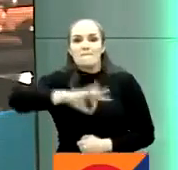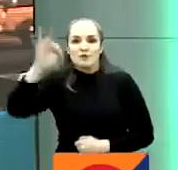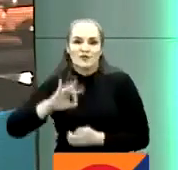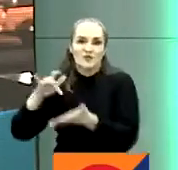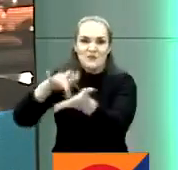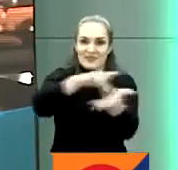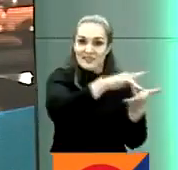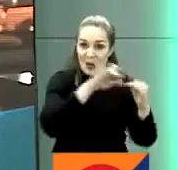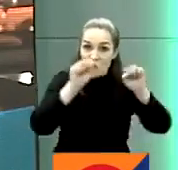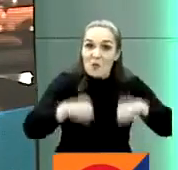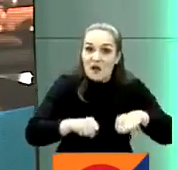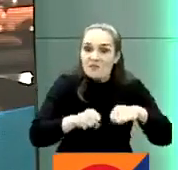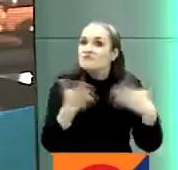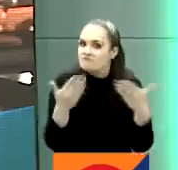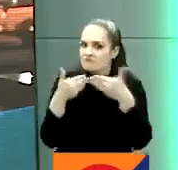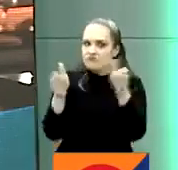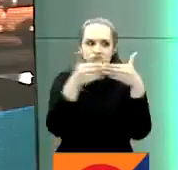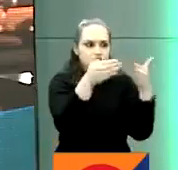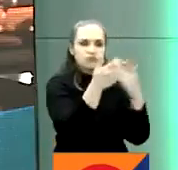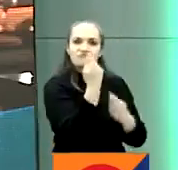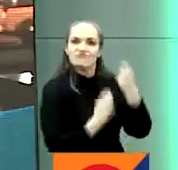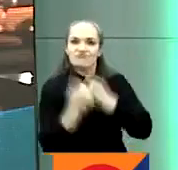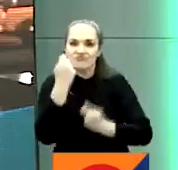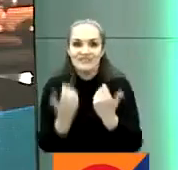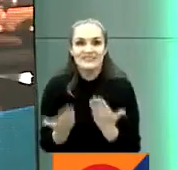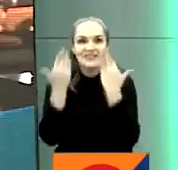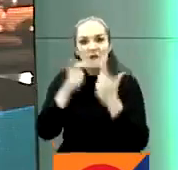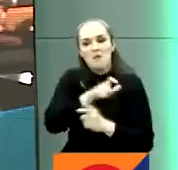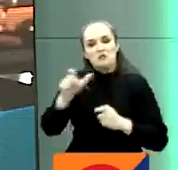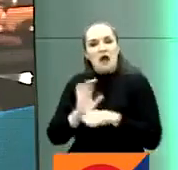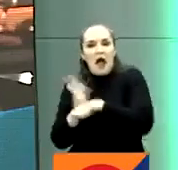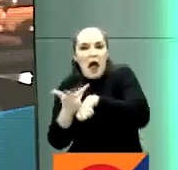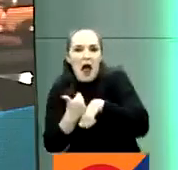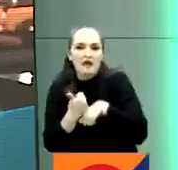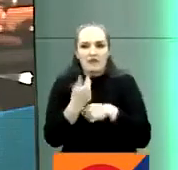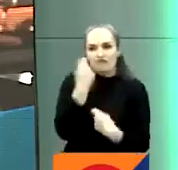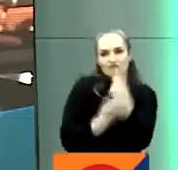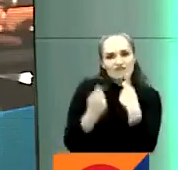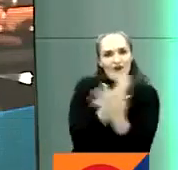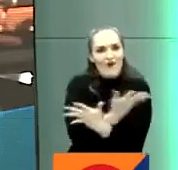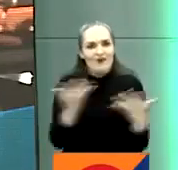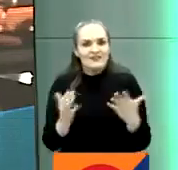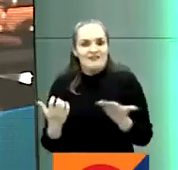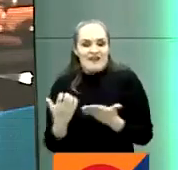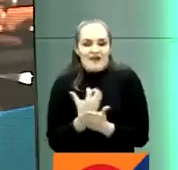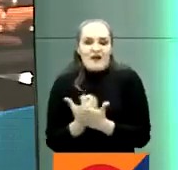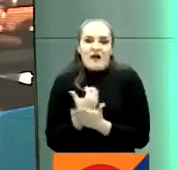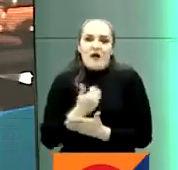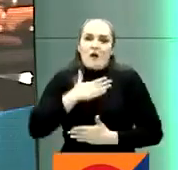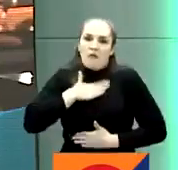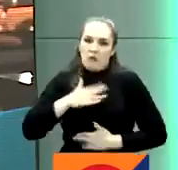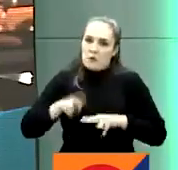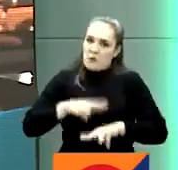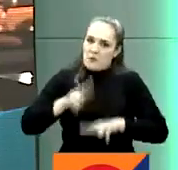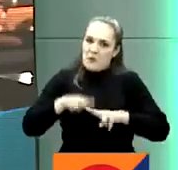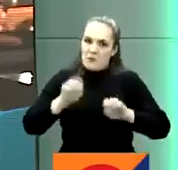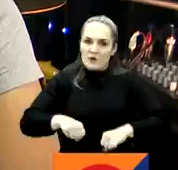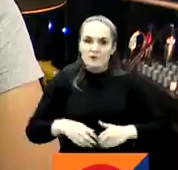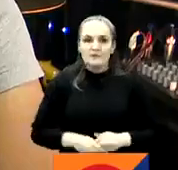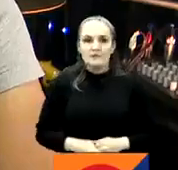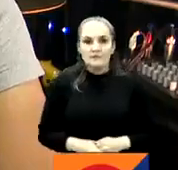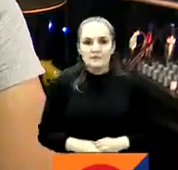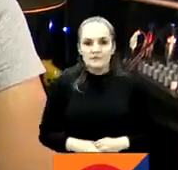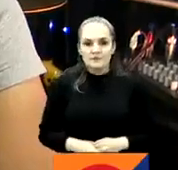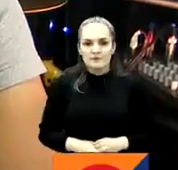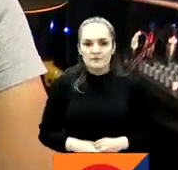presencialidad. Con esta reactivación, miles de artistas se beneficiarán y su economía retornará de a poco a la normalidad.